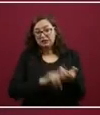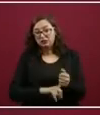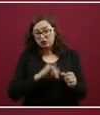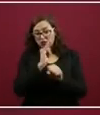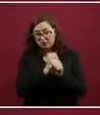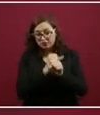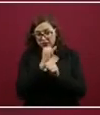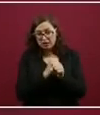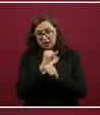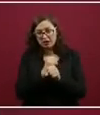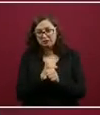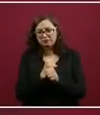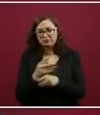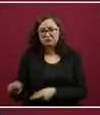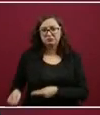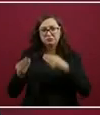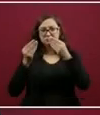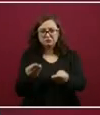financiera,